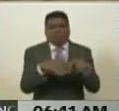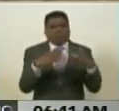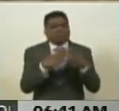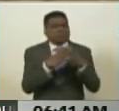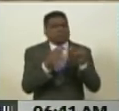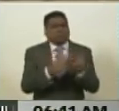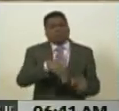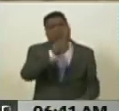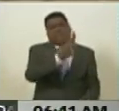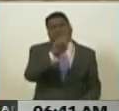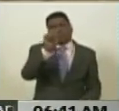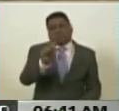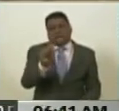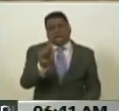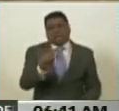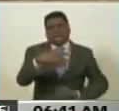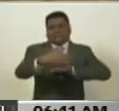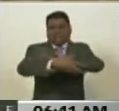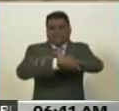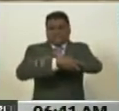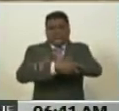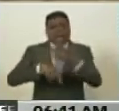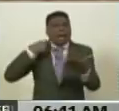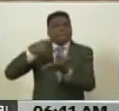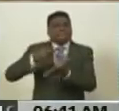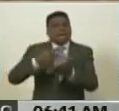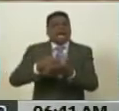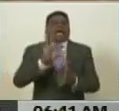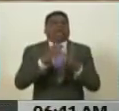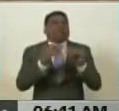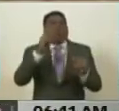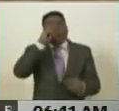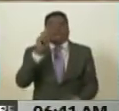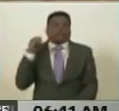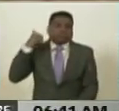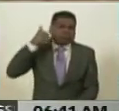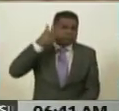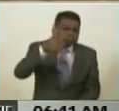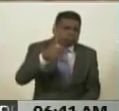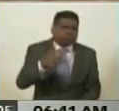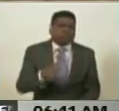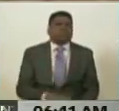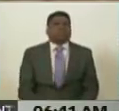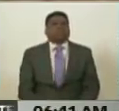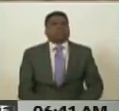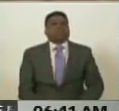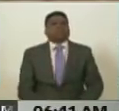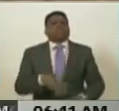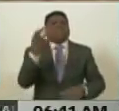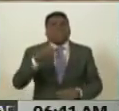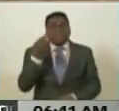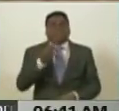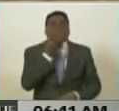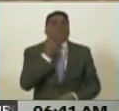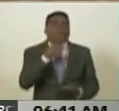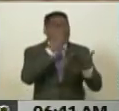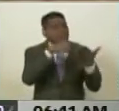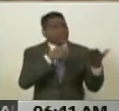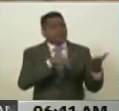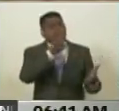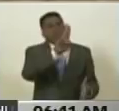unidad tributaria todos los años cambia, todos los años se incrementa. Entonces, oportunamente cuando se revise el monto de la unidad tributaria también el